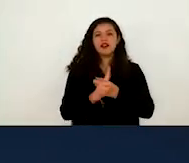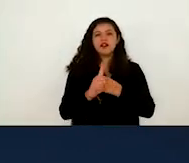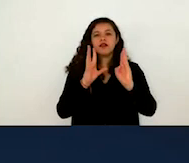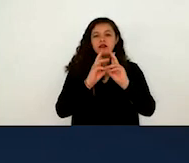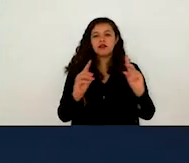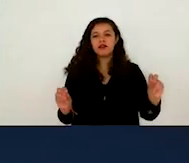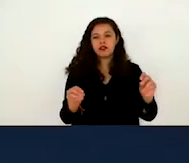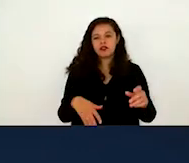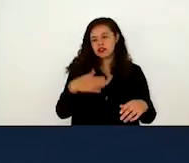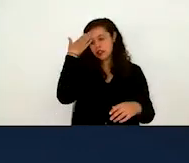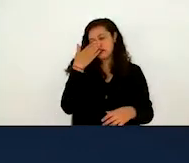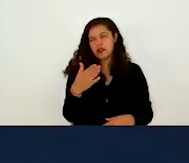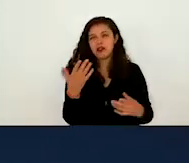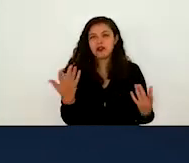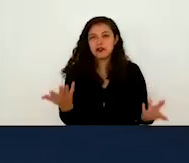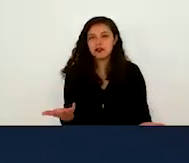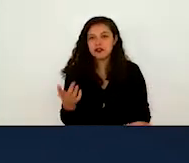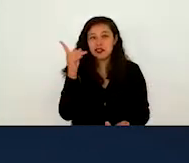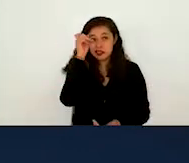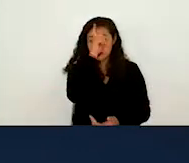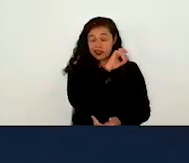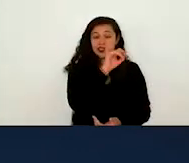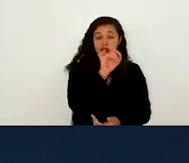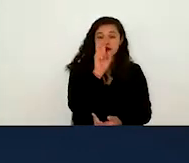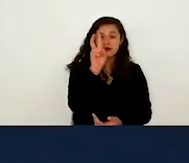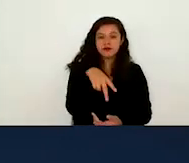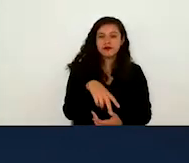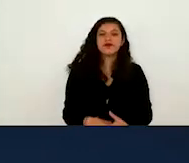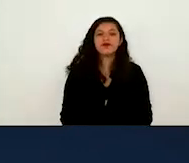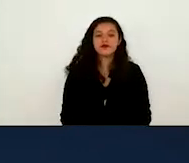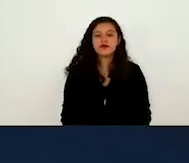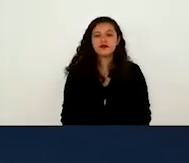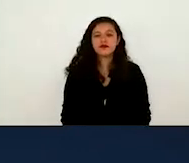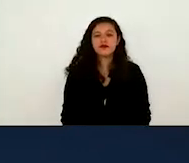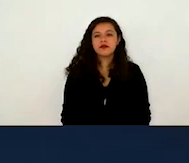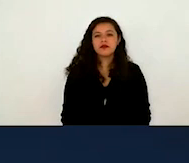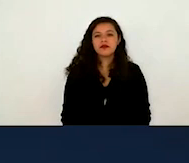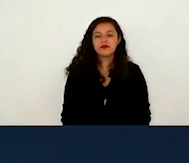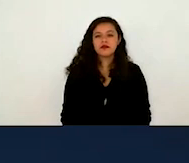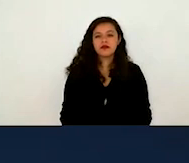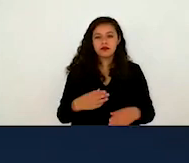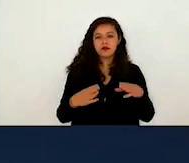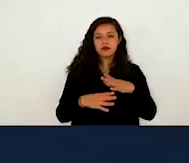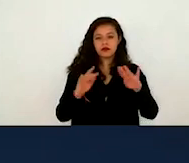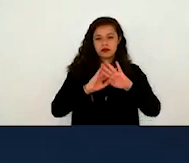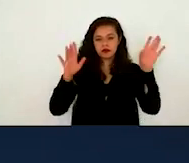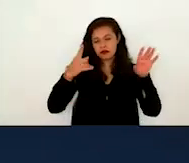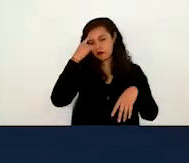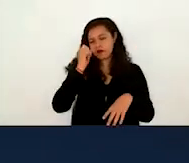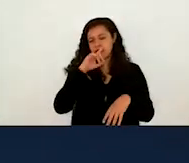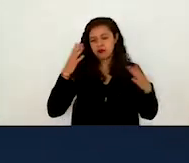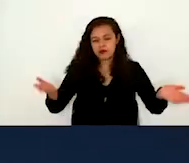muy de este difícil si en efecto estas especias claras y doradas de cómo motivar también